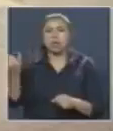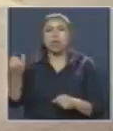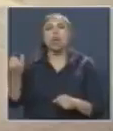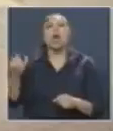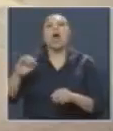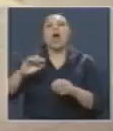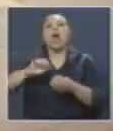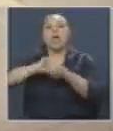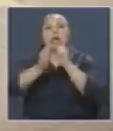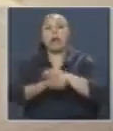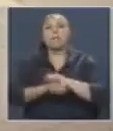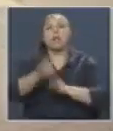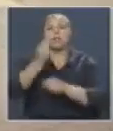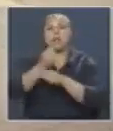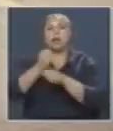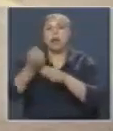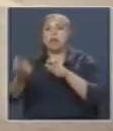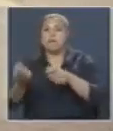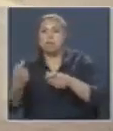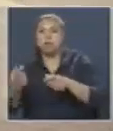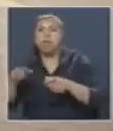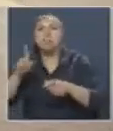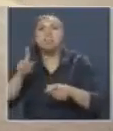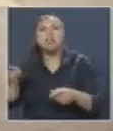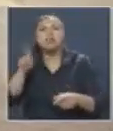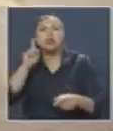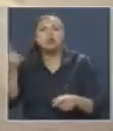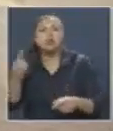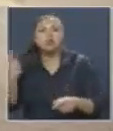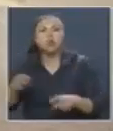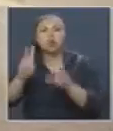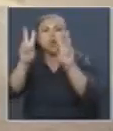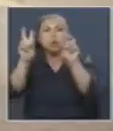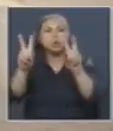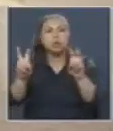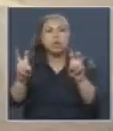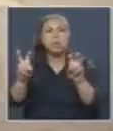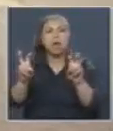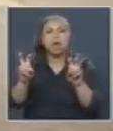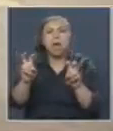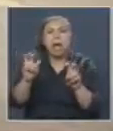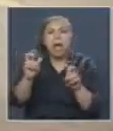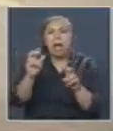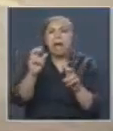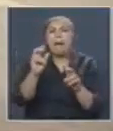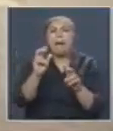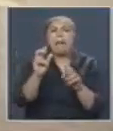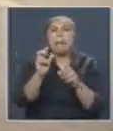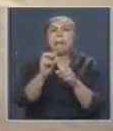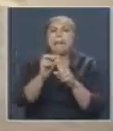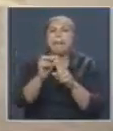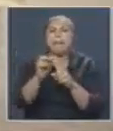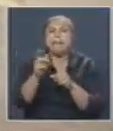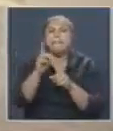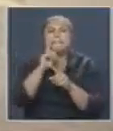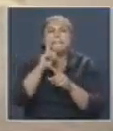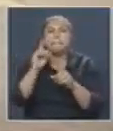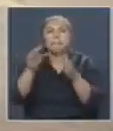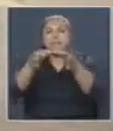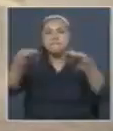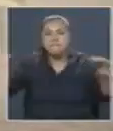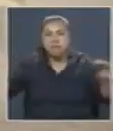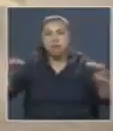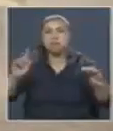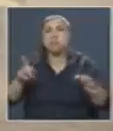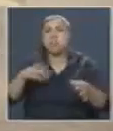honorarios pero lamentablemente esto sólo es un tema conceptual pero esperamos realmente que sirva para